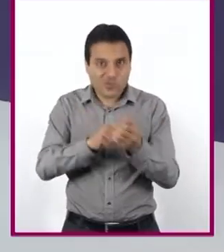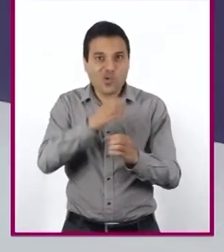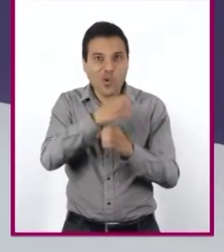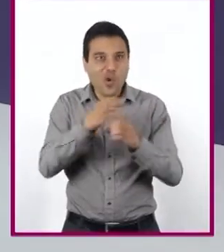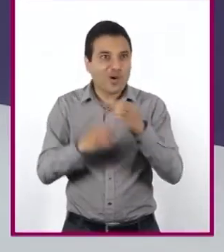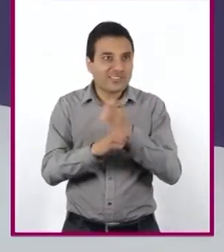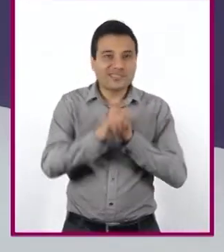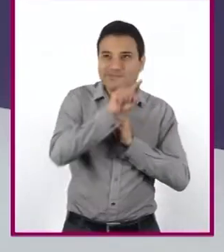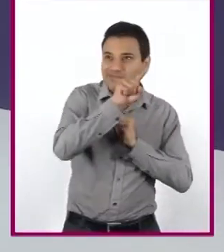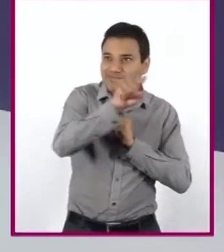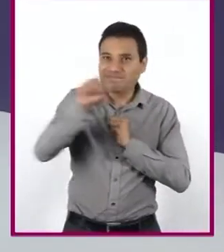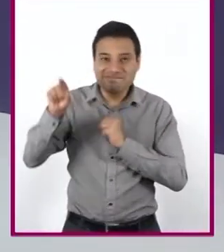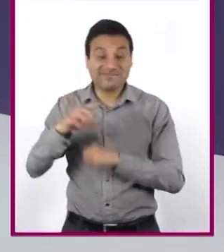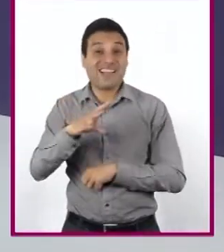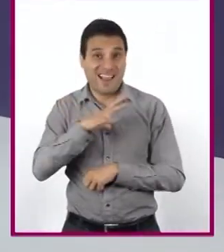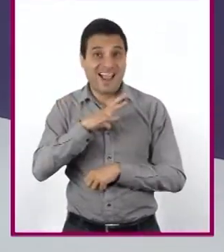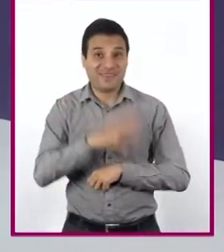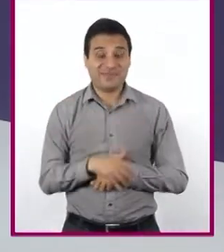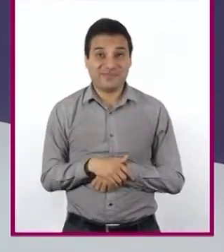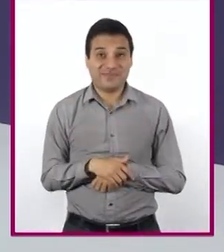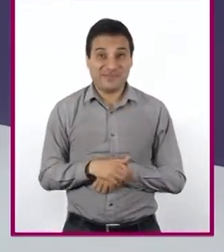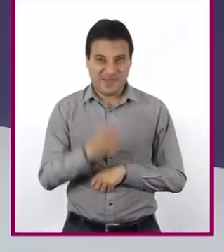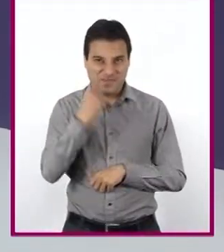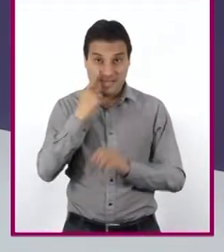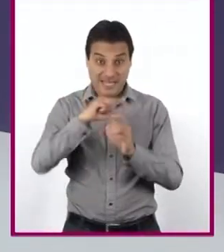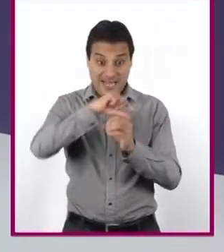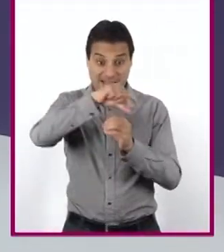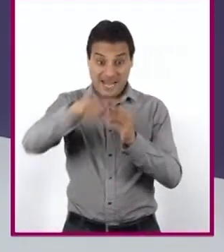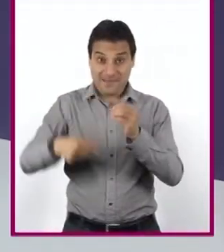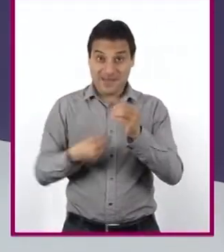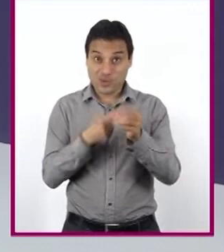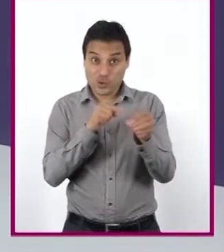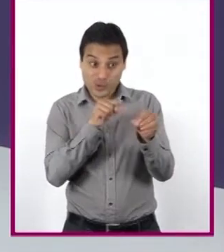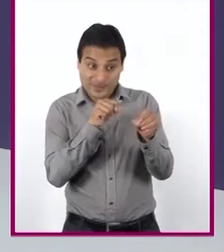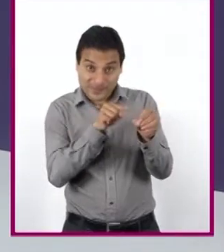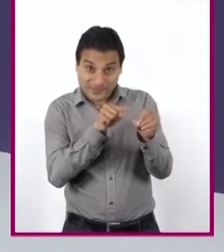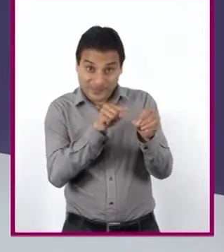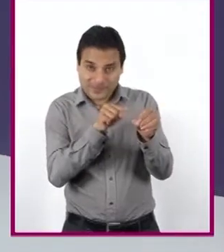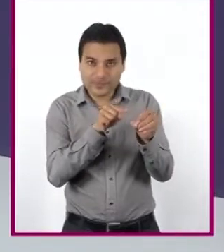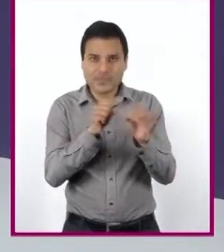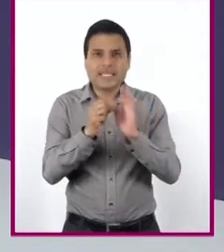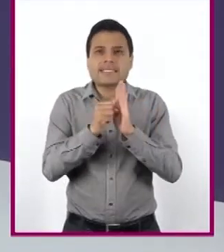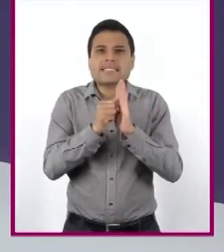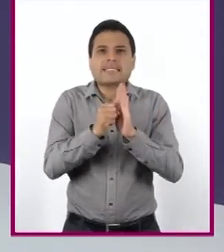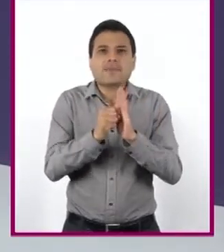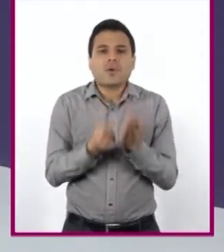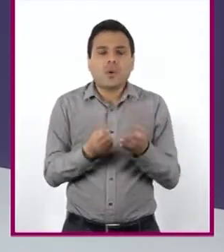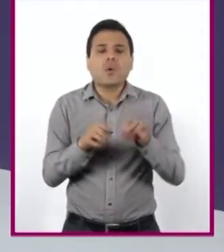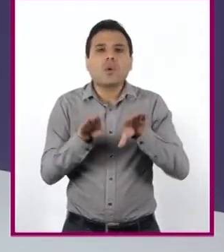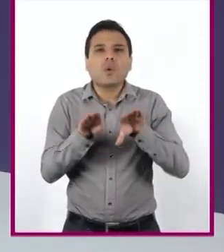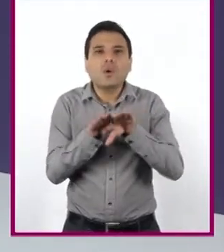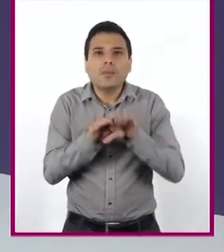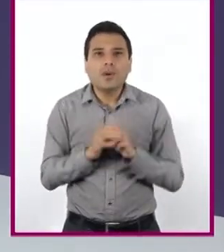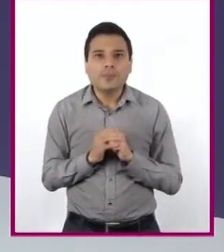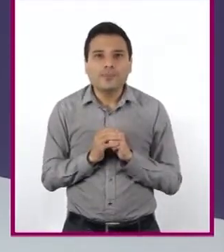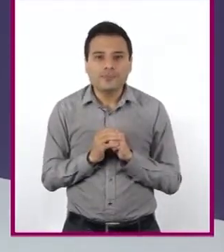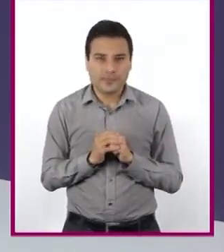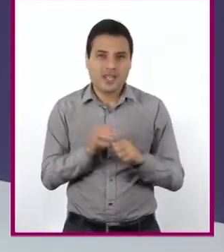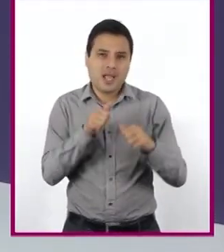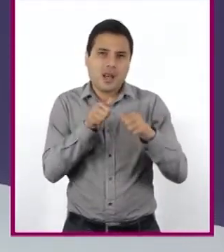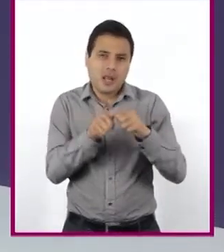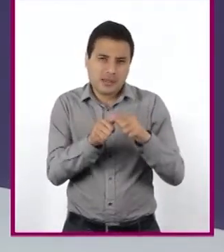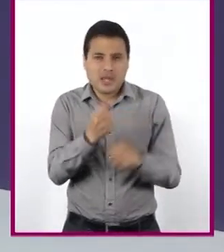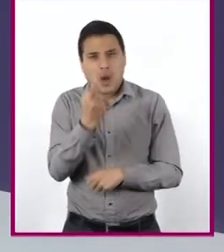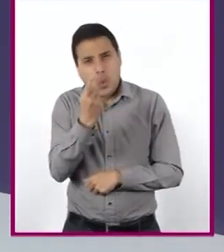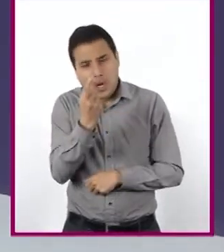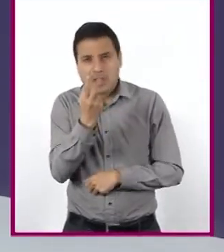Un dato interesante es que los elementos químicos se representan con símbolos integrados por una o dos letras de su